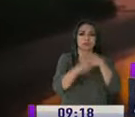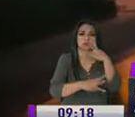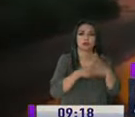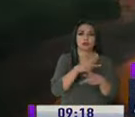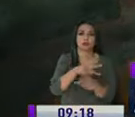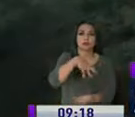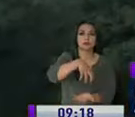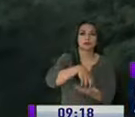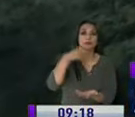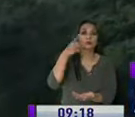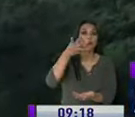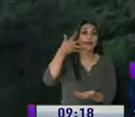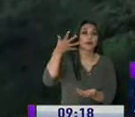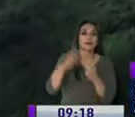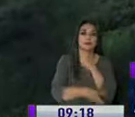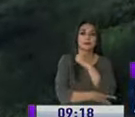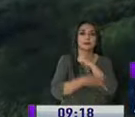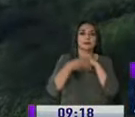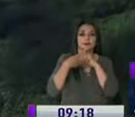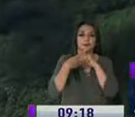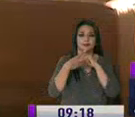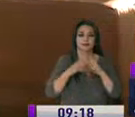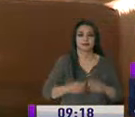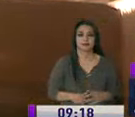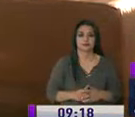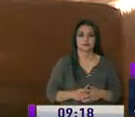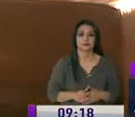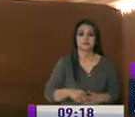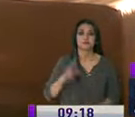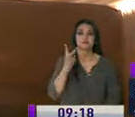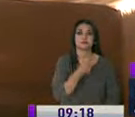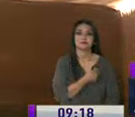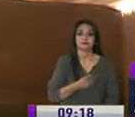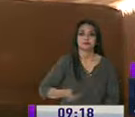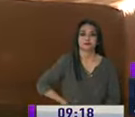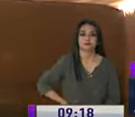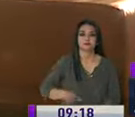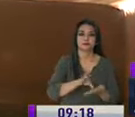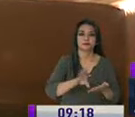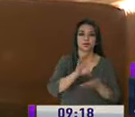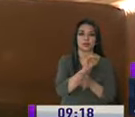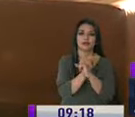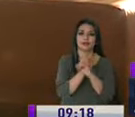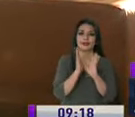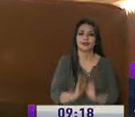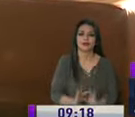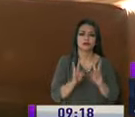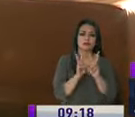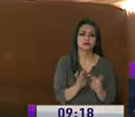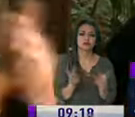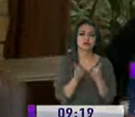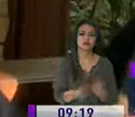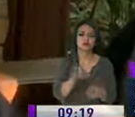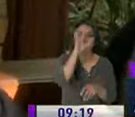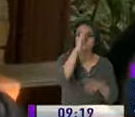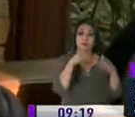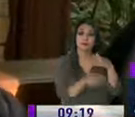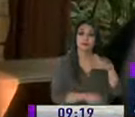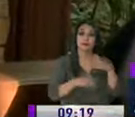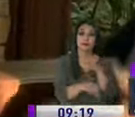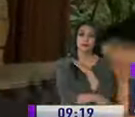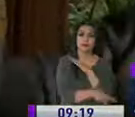provincias Orellana y Pastaza en la Amazonía. El vicepresidente del Colegio de Ingenieros, Geólogos, Minas y Petróleos, Ramiro